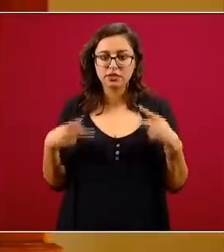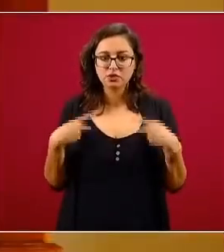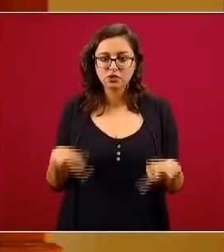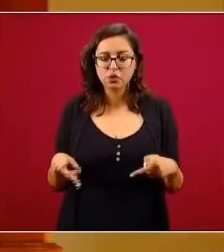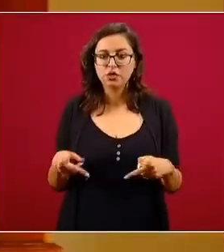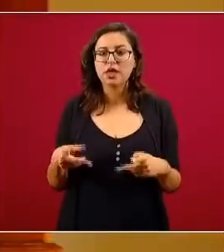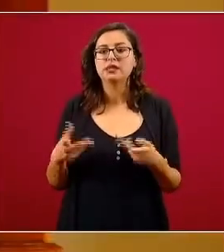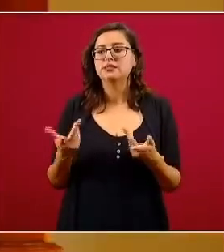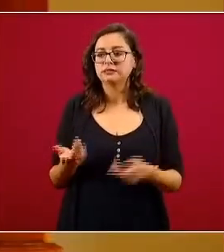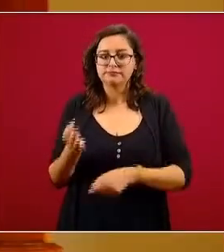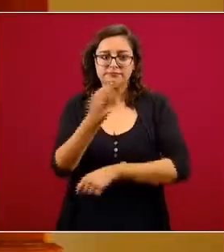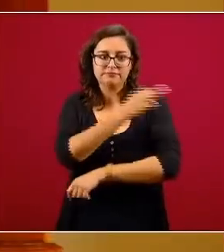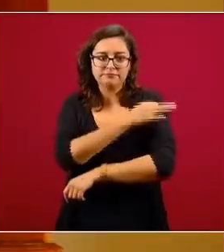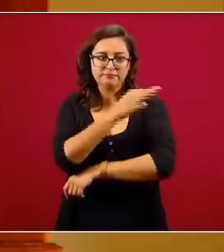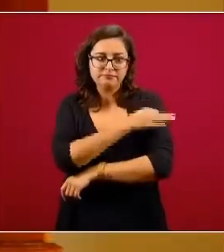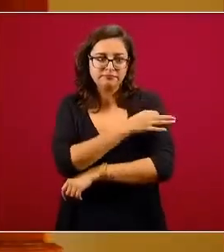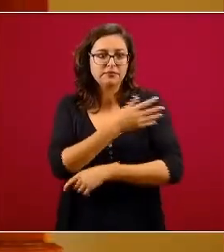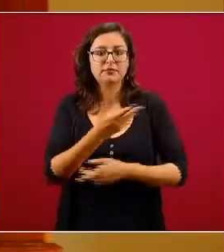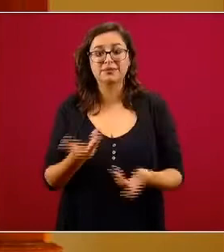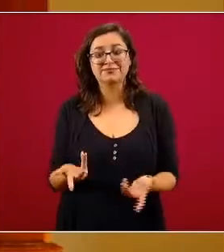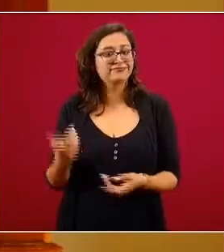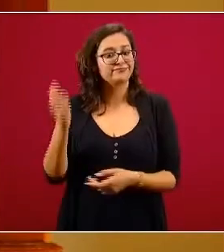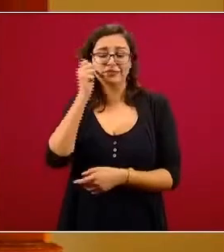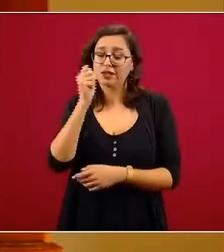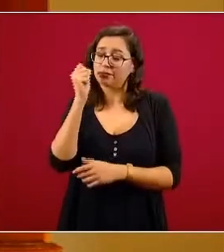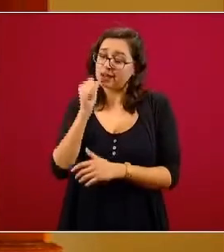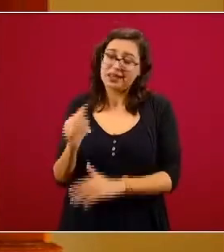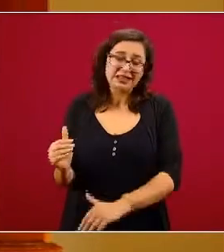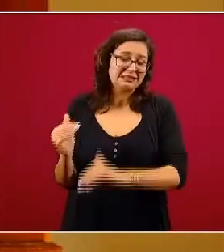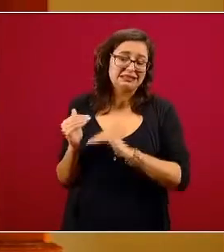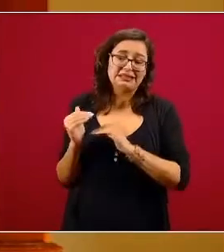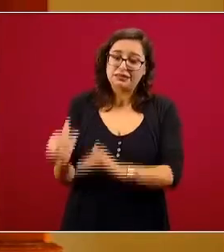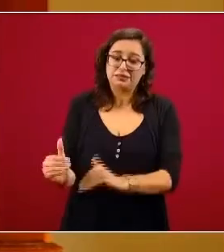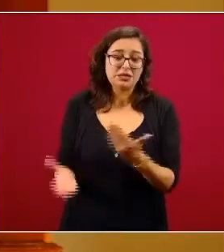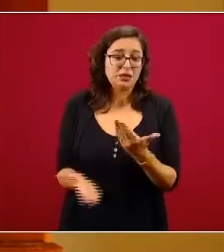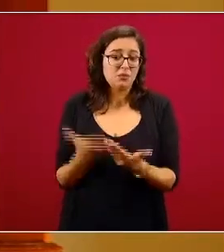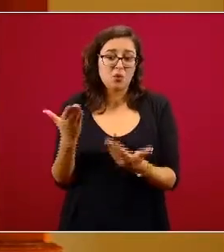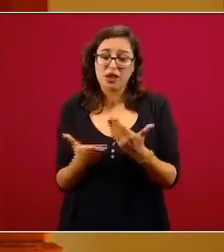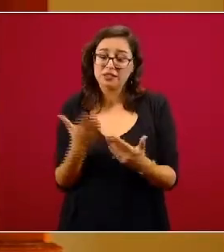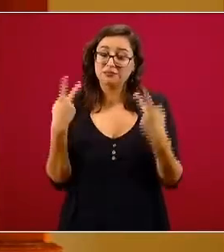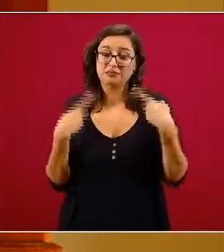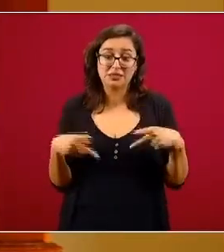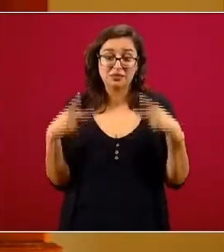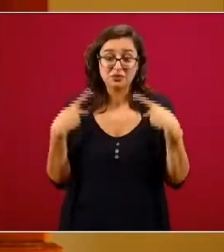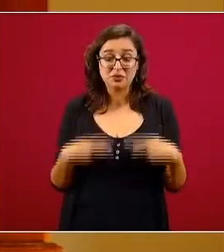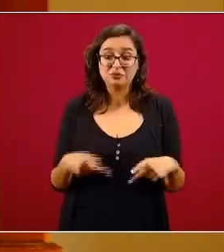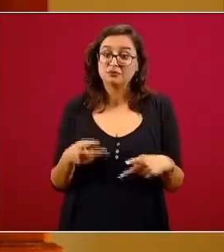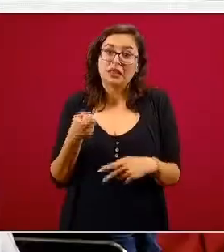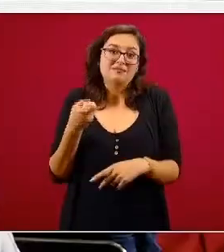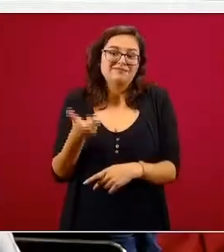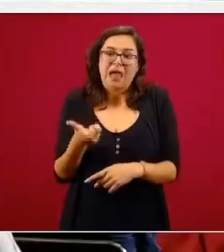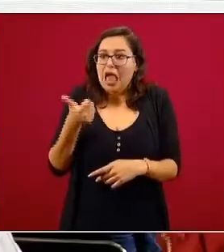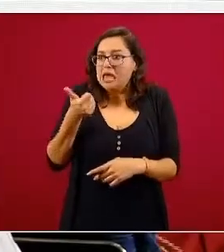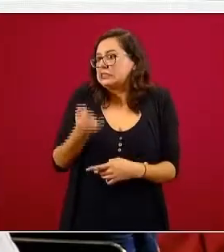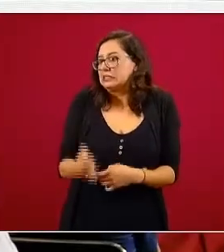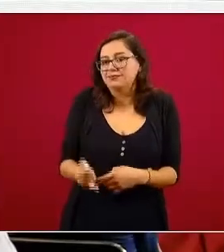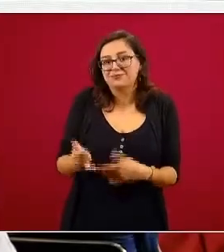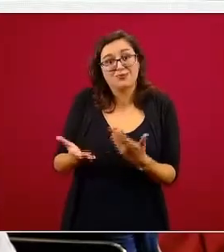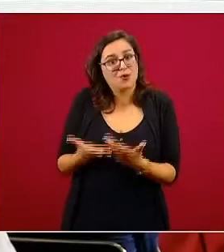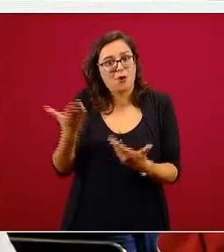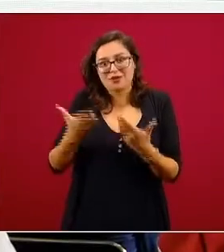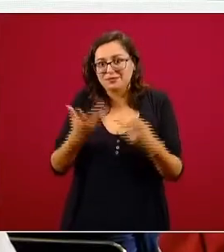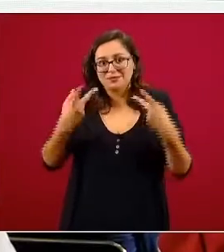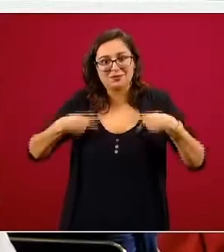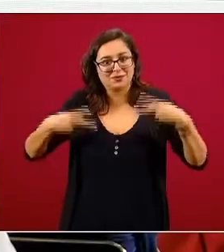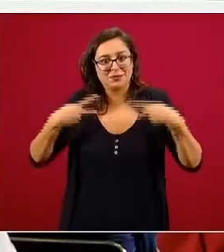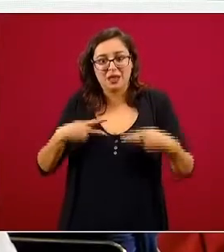para administrar la vacuna siempre ha sido uno de los factores limitantes. Esto es estructural. También